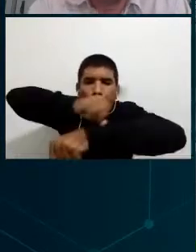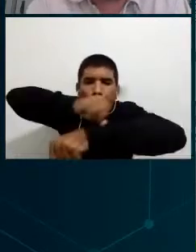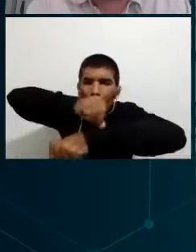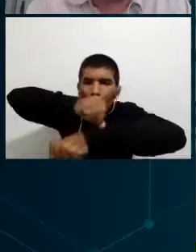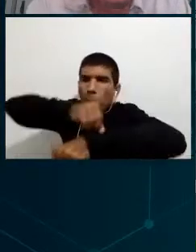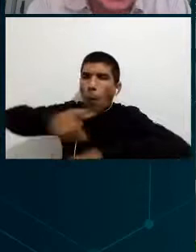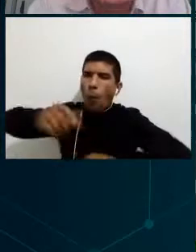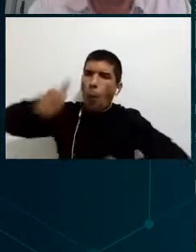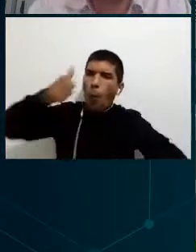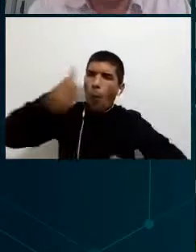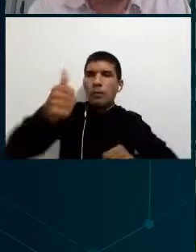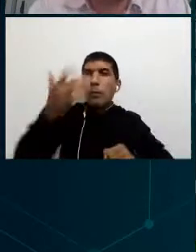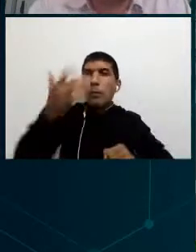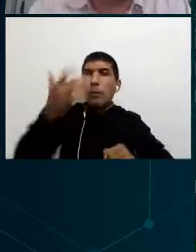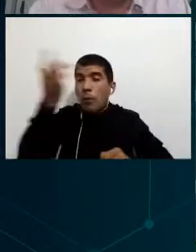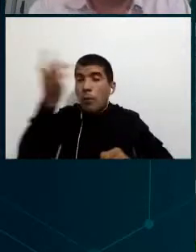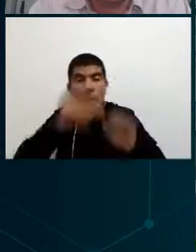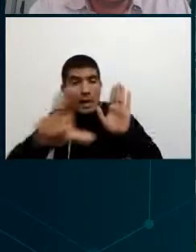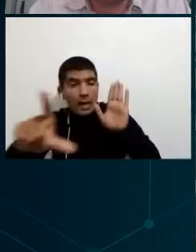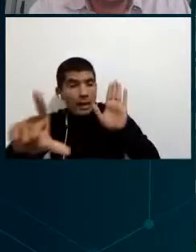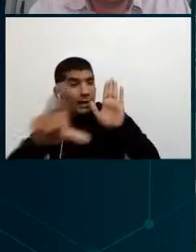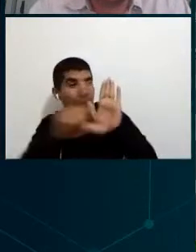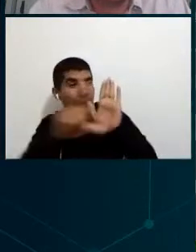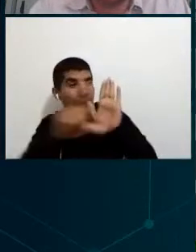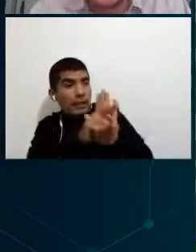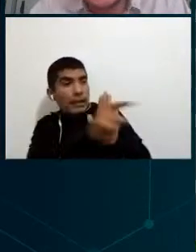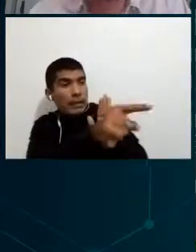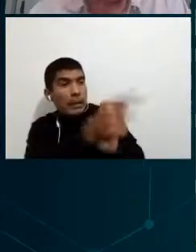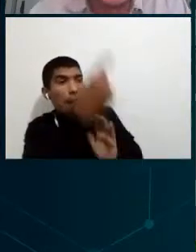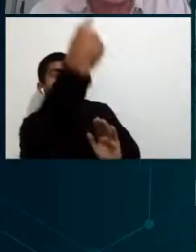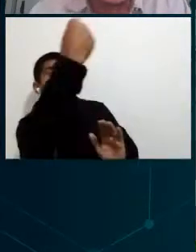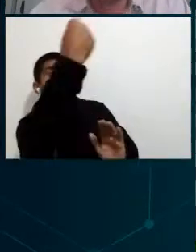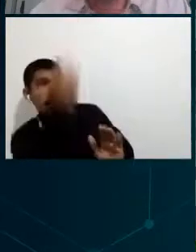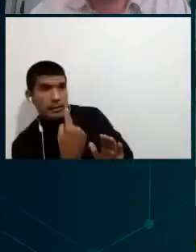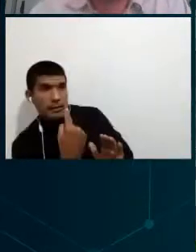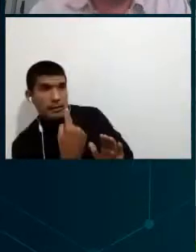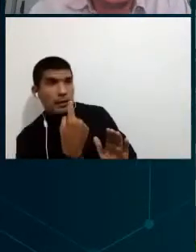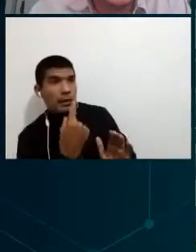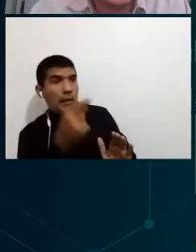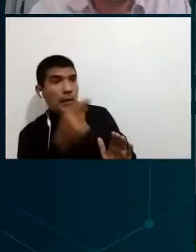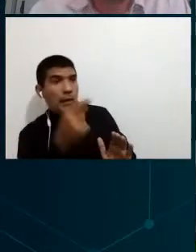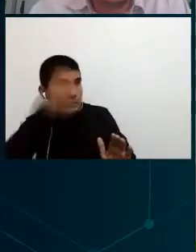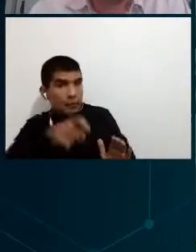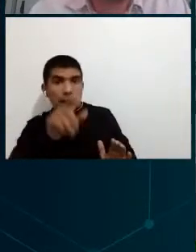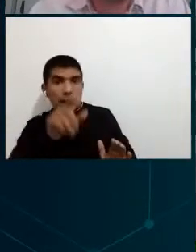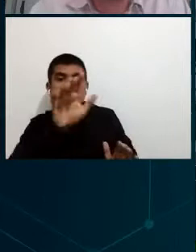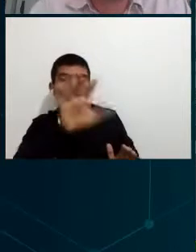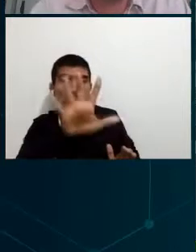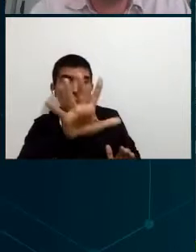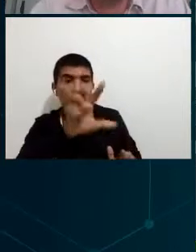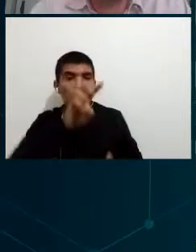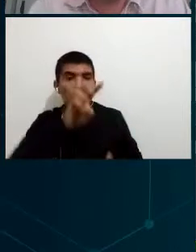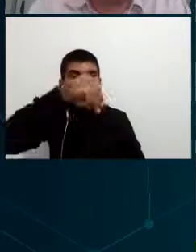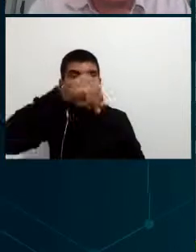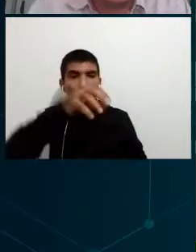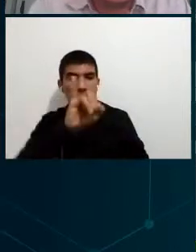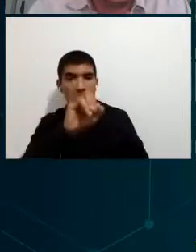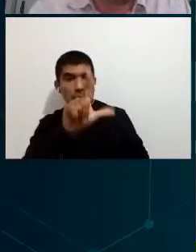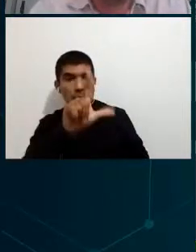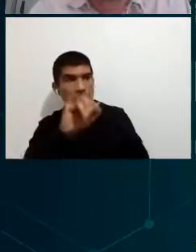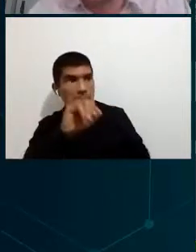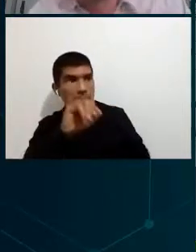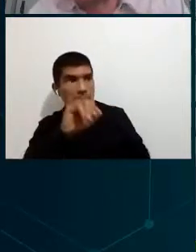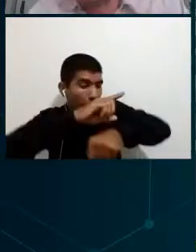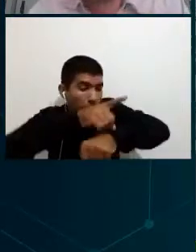de estabilidad ante condiciones de fallas externas, pérdida del canal, es decir, la operación no